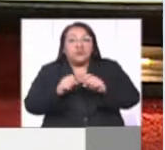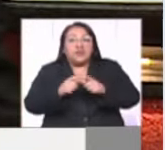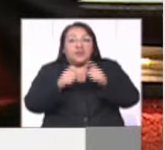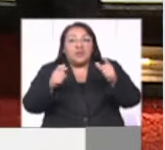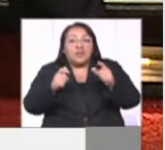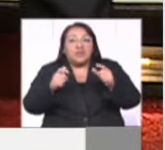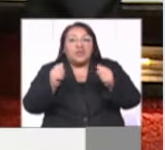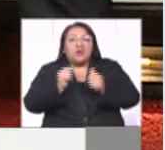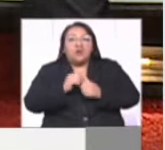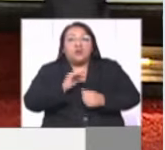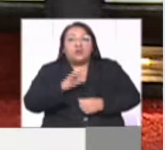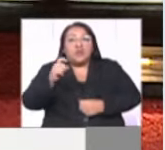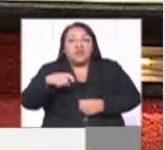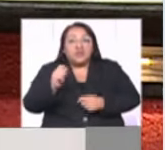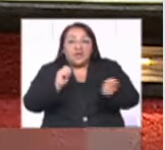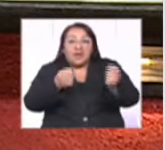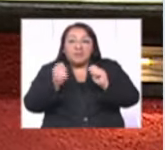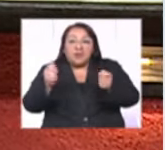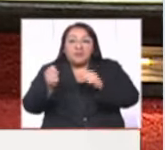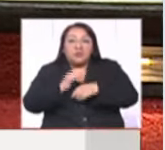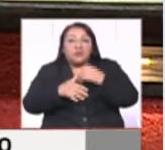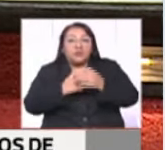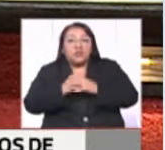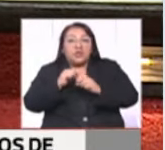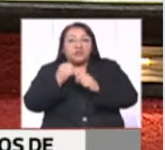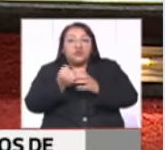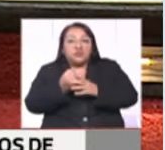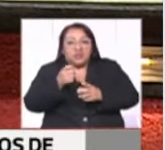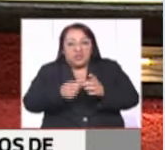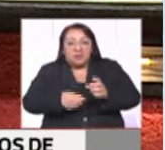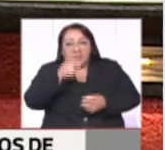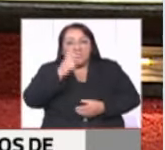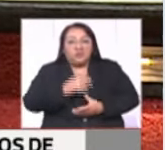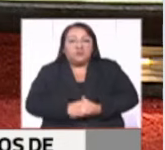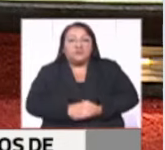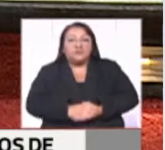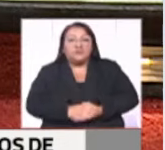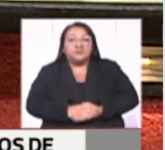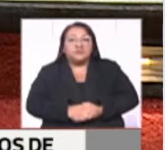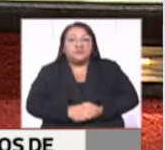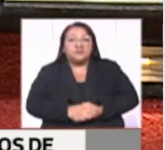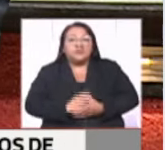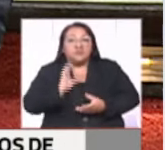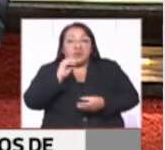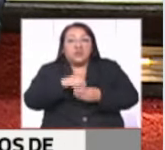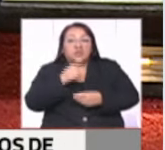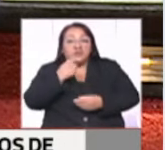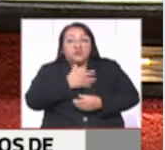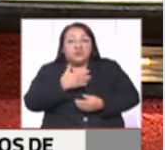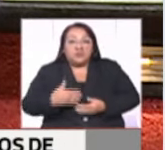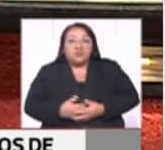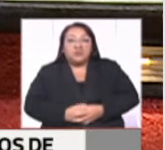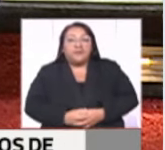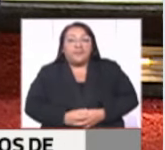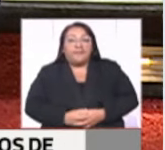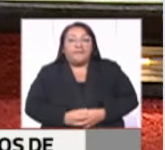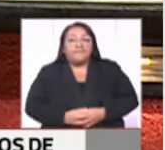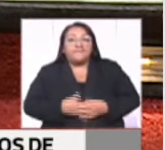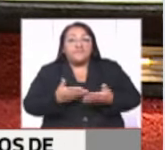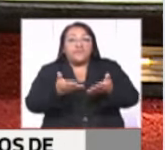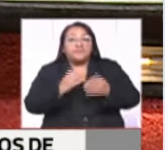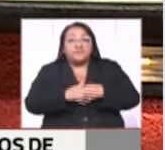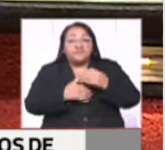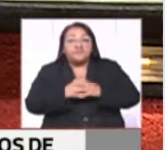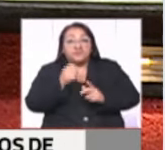a las necesidades cambiantes de la sociedad peruana. Sin más que agregar, señor presidente, solicito a todos